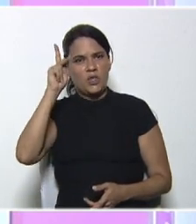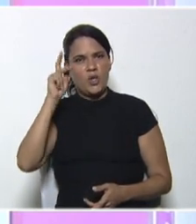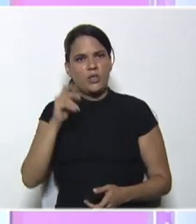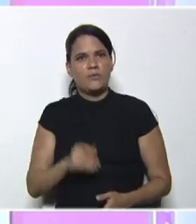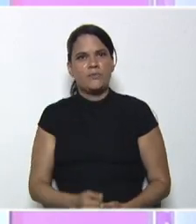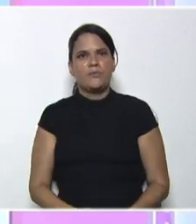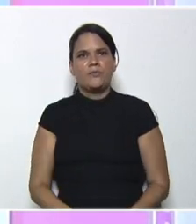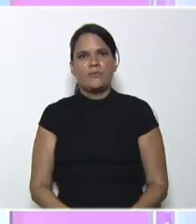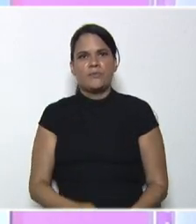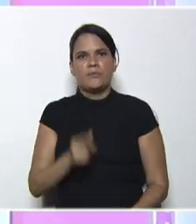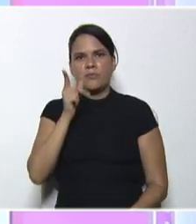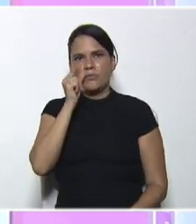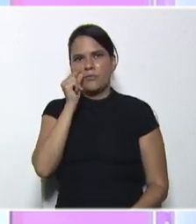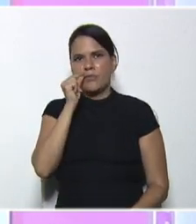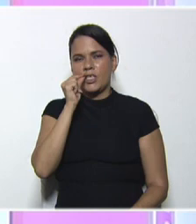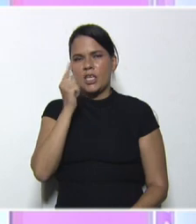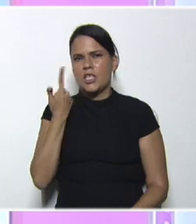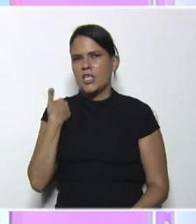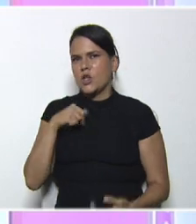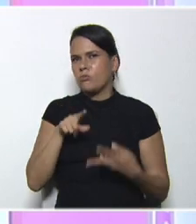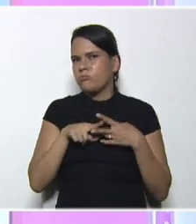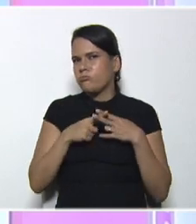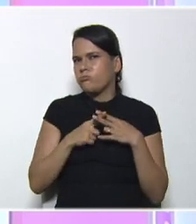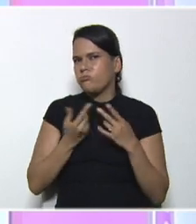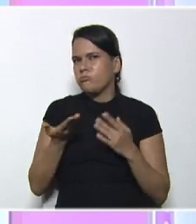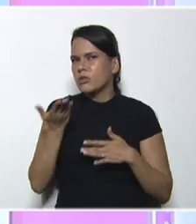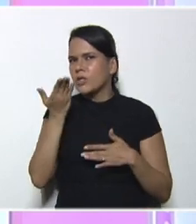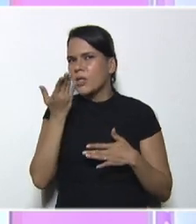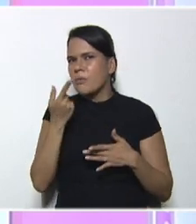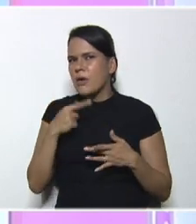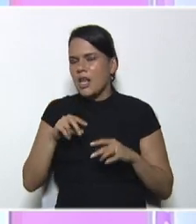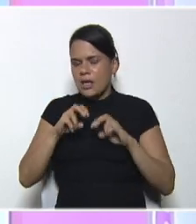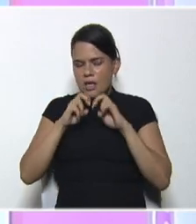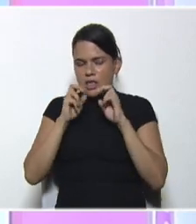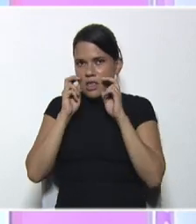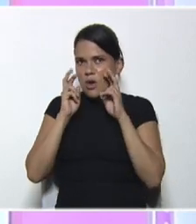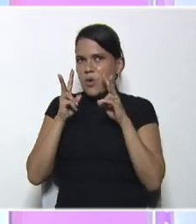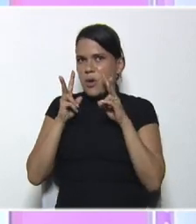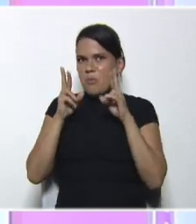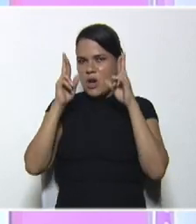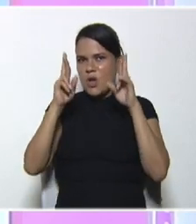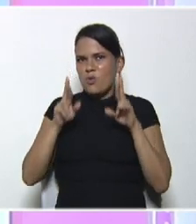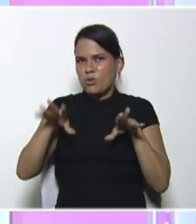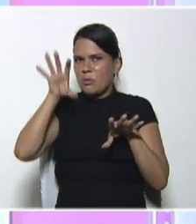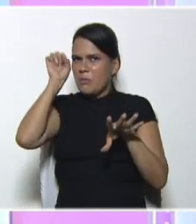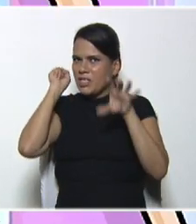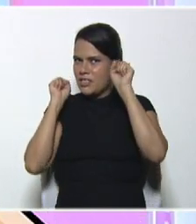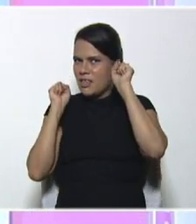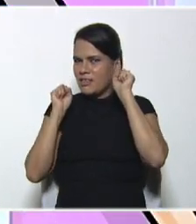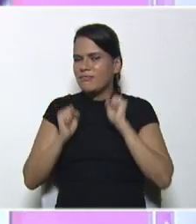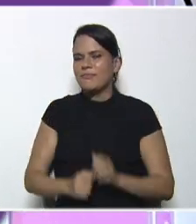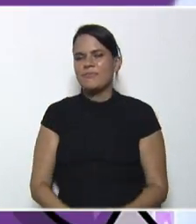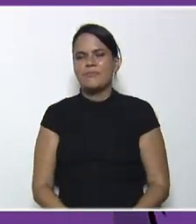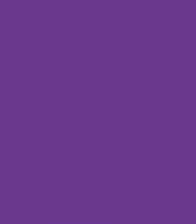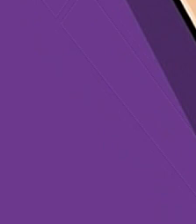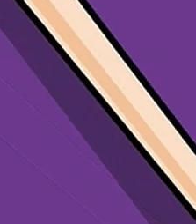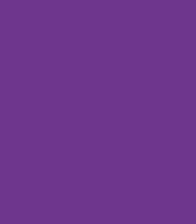Rubín, quien tiene unas estrategias muy interesantes para que descubramos recursos para el aprendizaje.